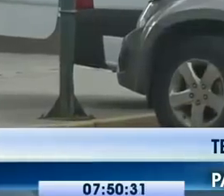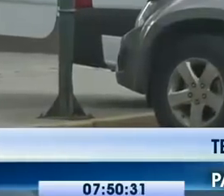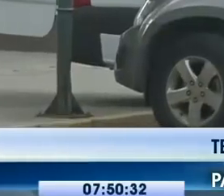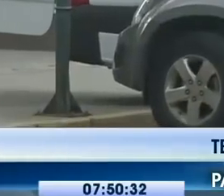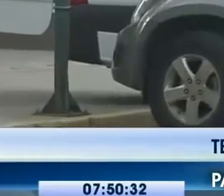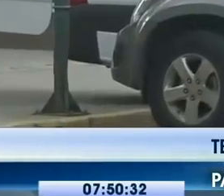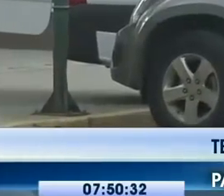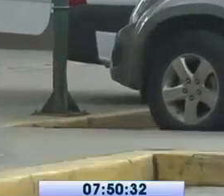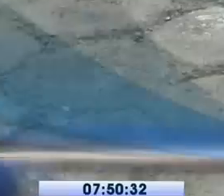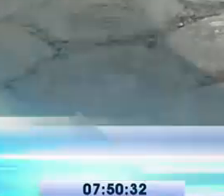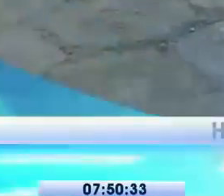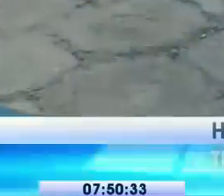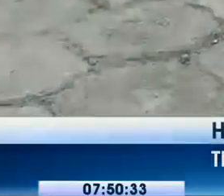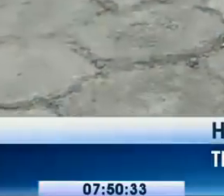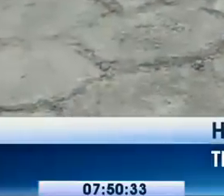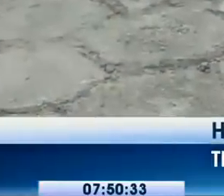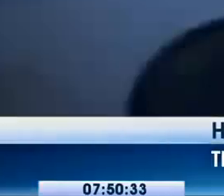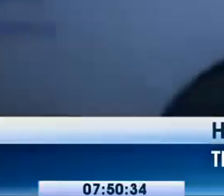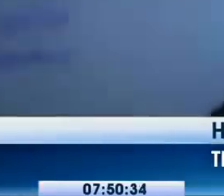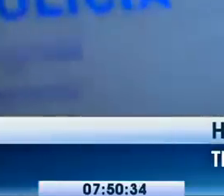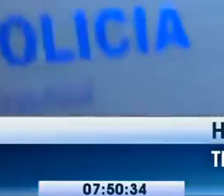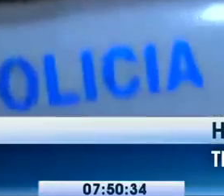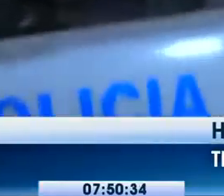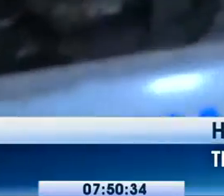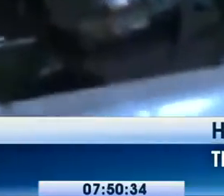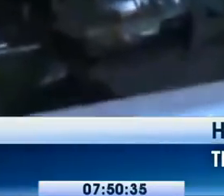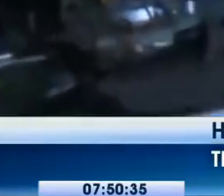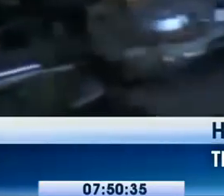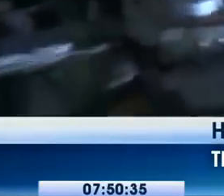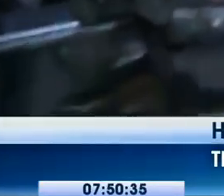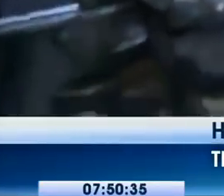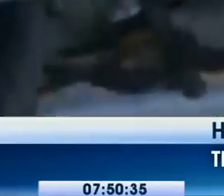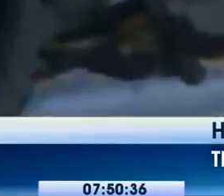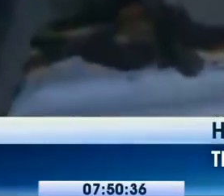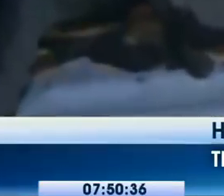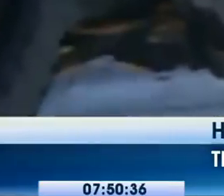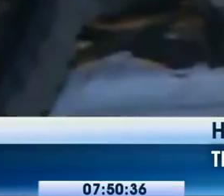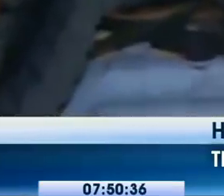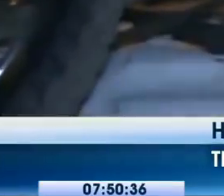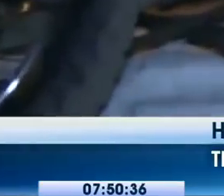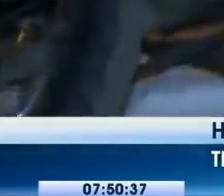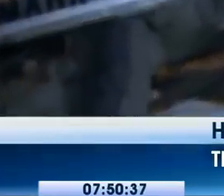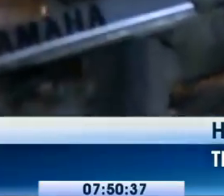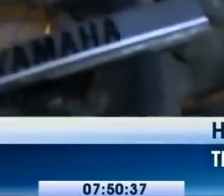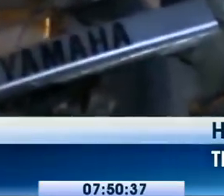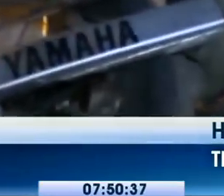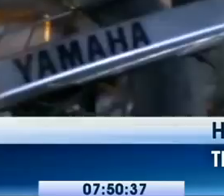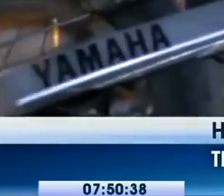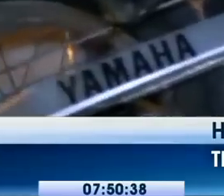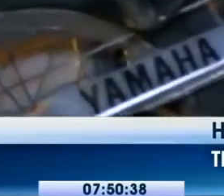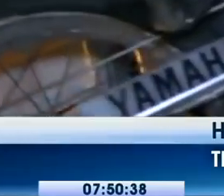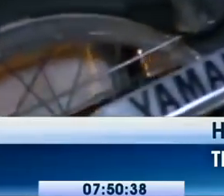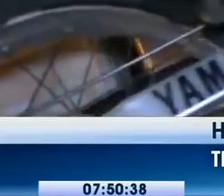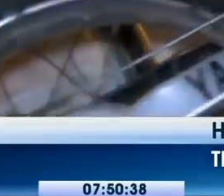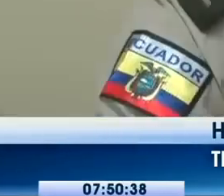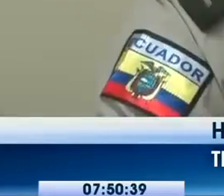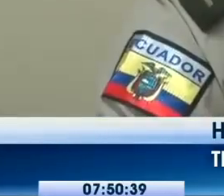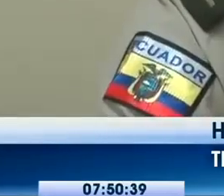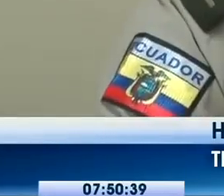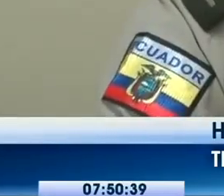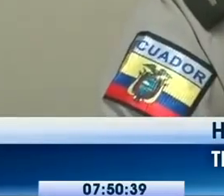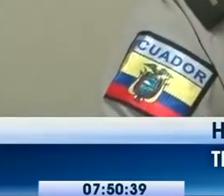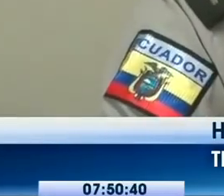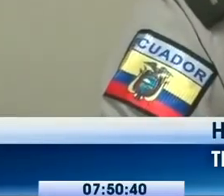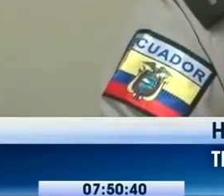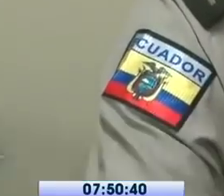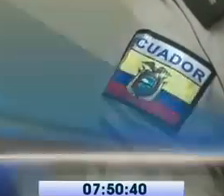Según la policía que investiga el caso, los sujetos dejaron abandonada la moto. De 31 años de edad, el persona que fue herida